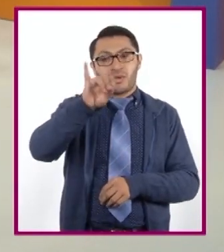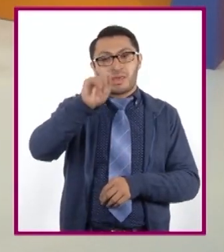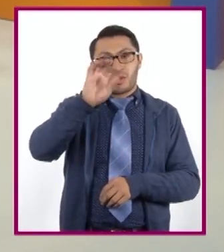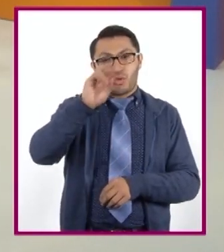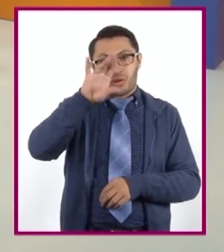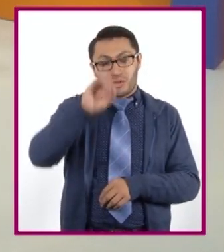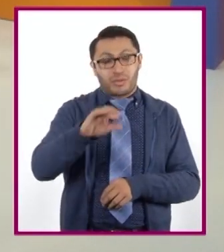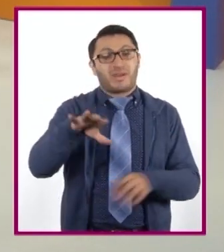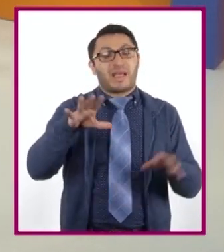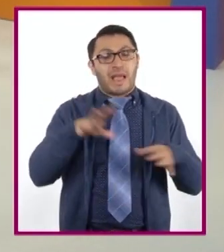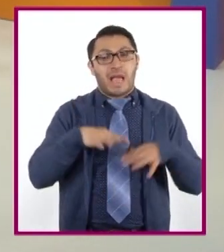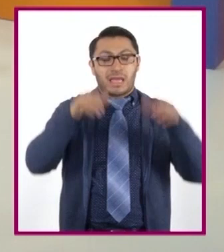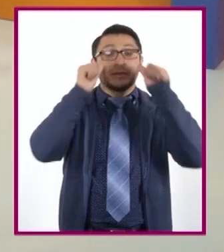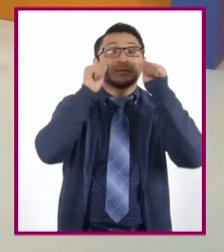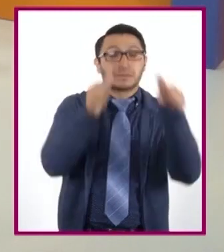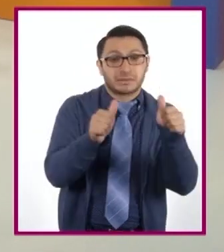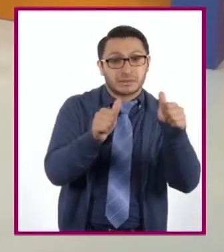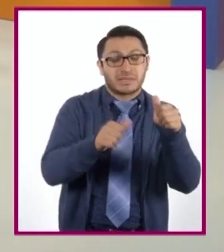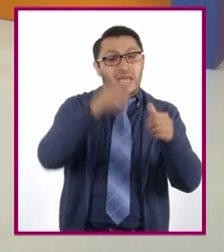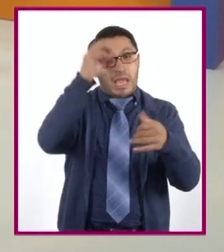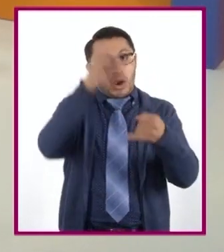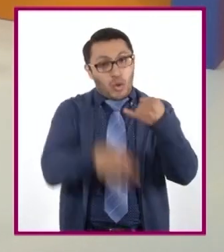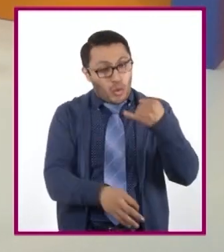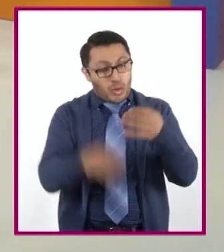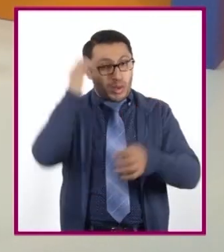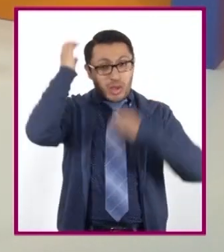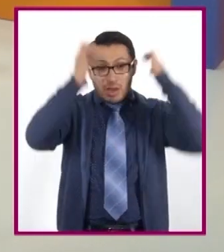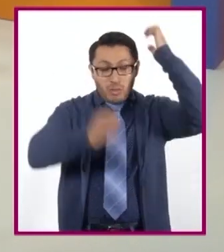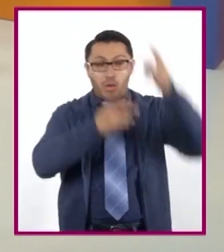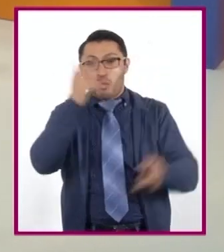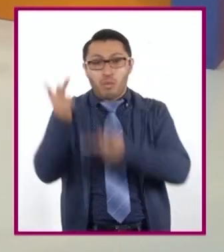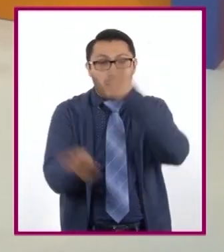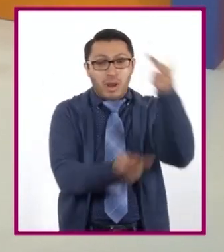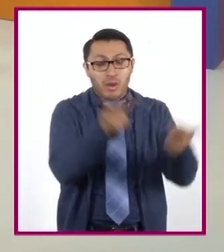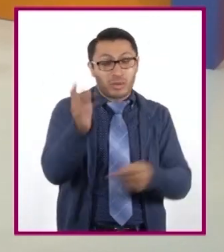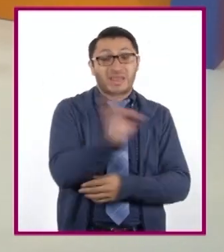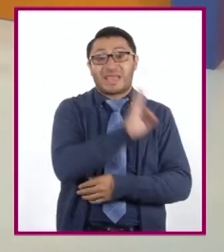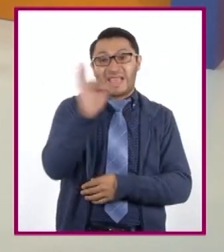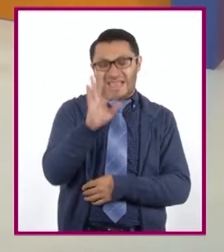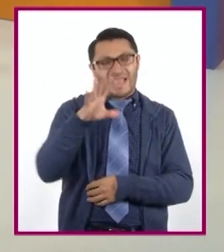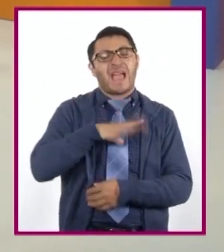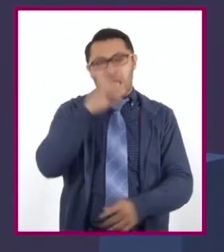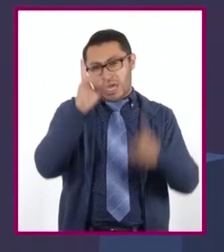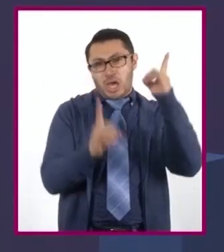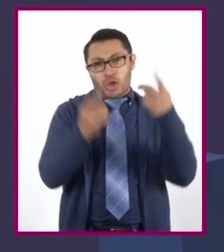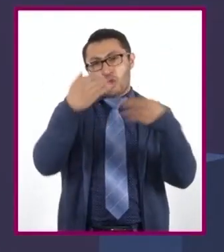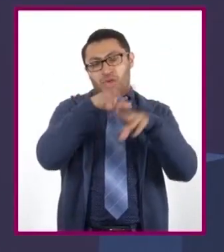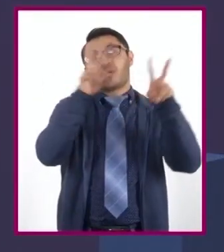al terminar la exposición, siempre y cuando existan dudas referentes al tema.